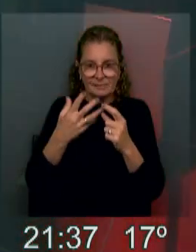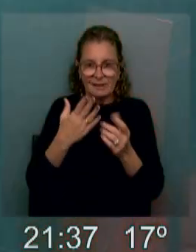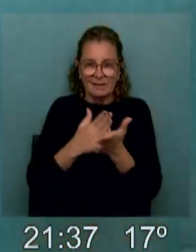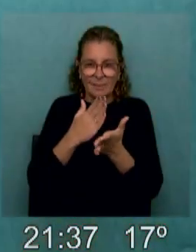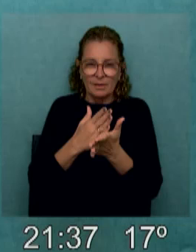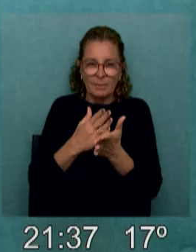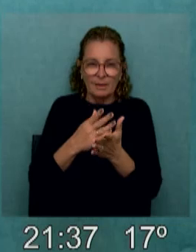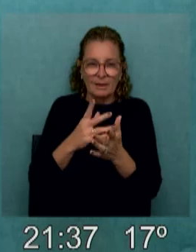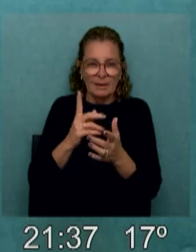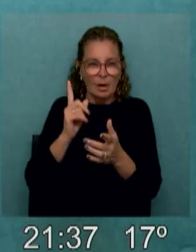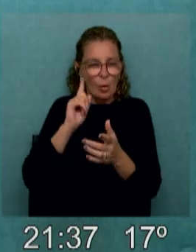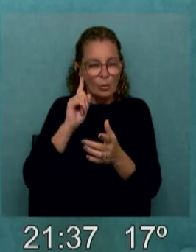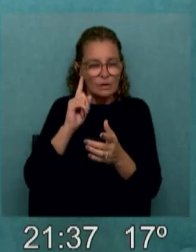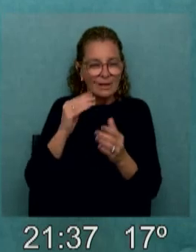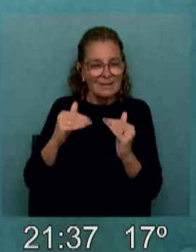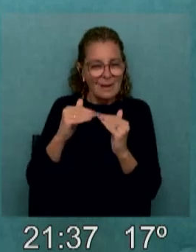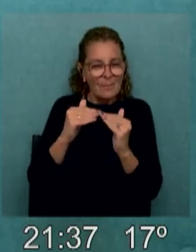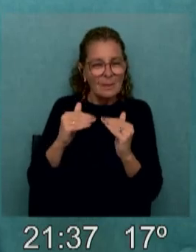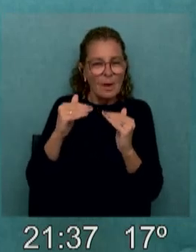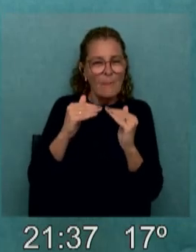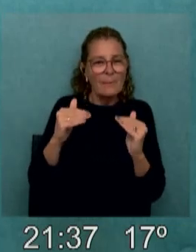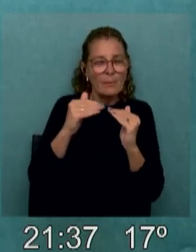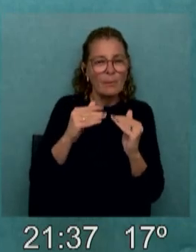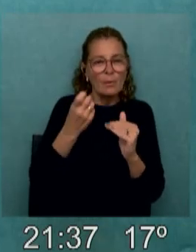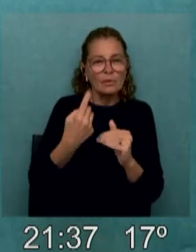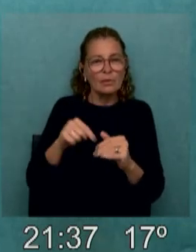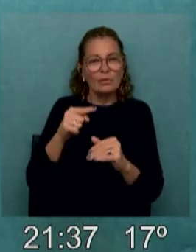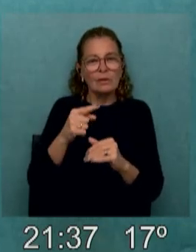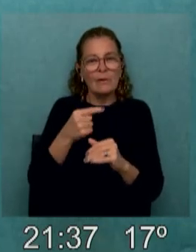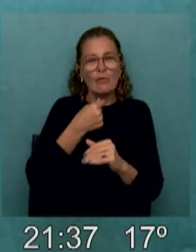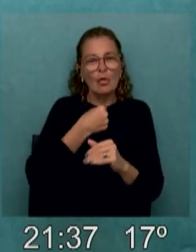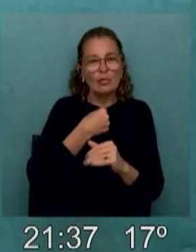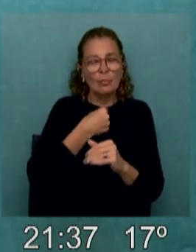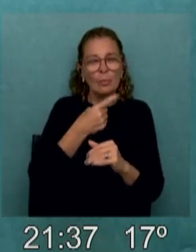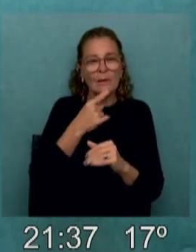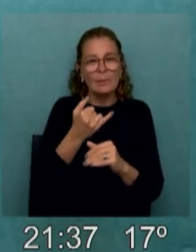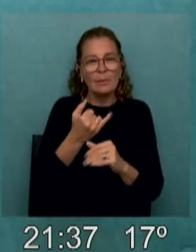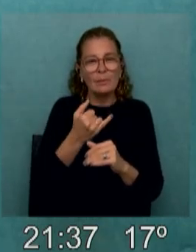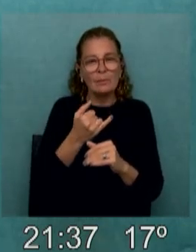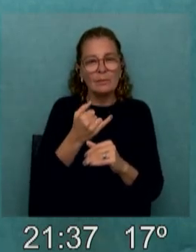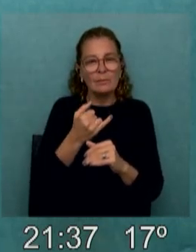igual. Entonces, por ejemplo, las voces se distribuían